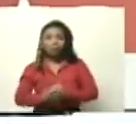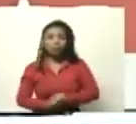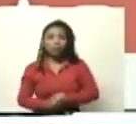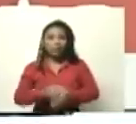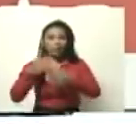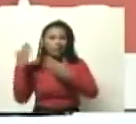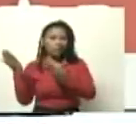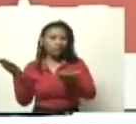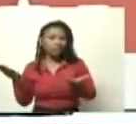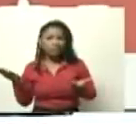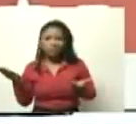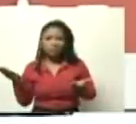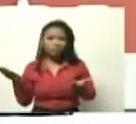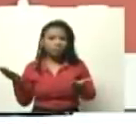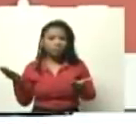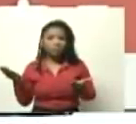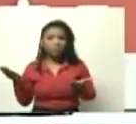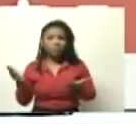Es la